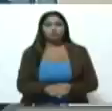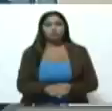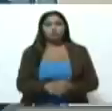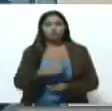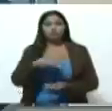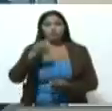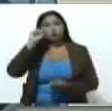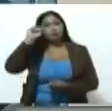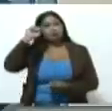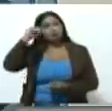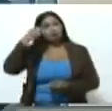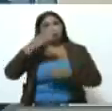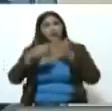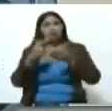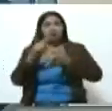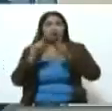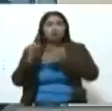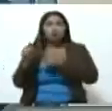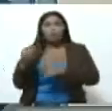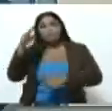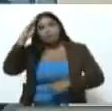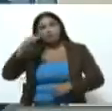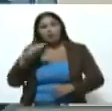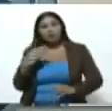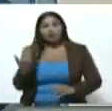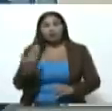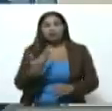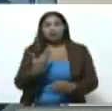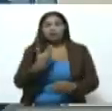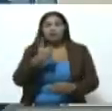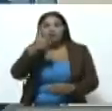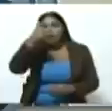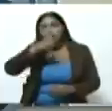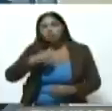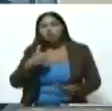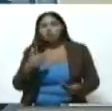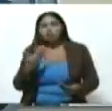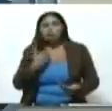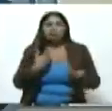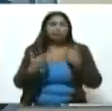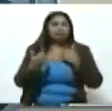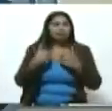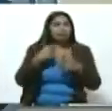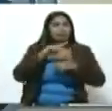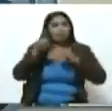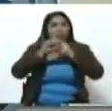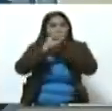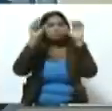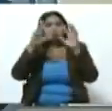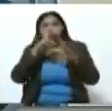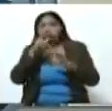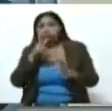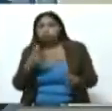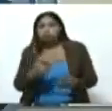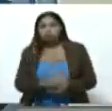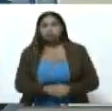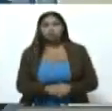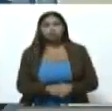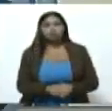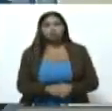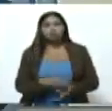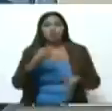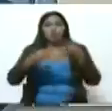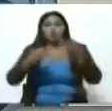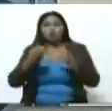Recordamos que varios militares fueron heridos luego de la explosión de dichos drones. El juicio